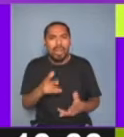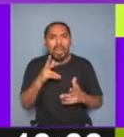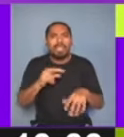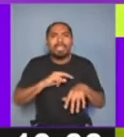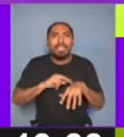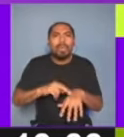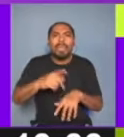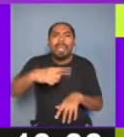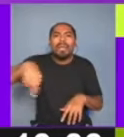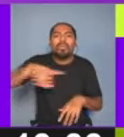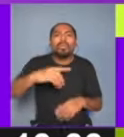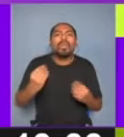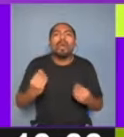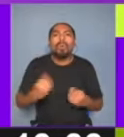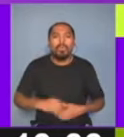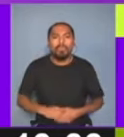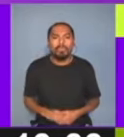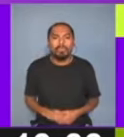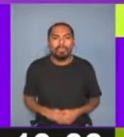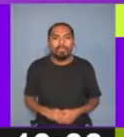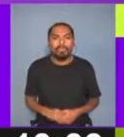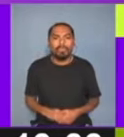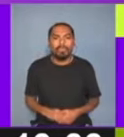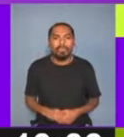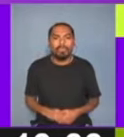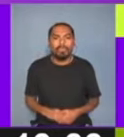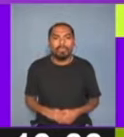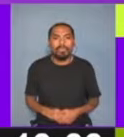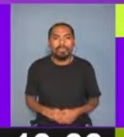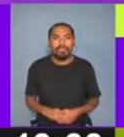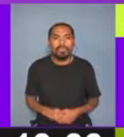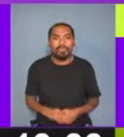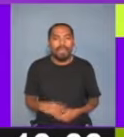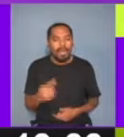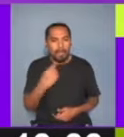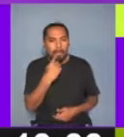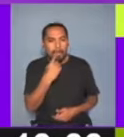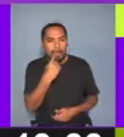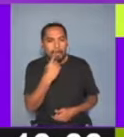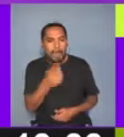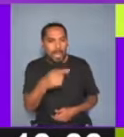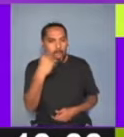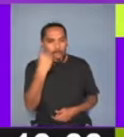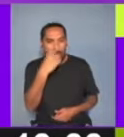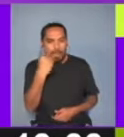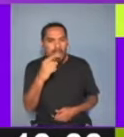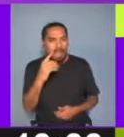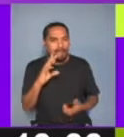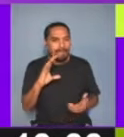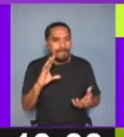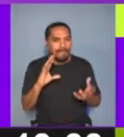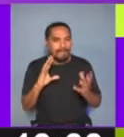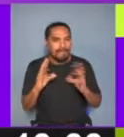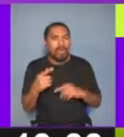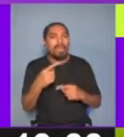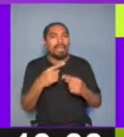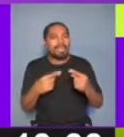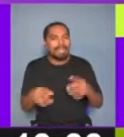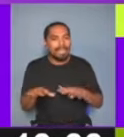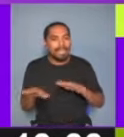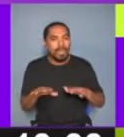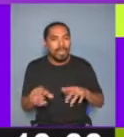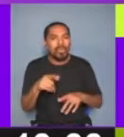la gente sí ha consulta Omar lo que es la cuestión también de cómo se han